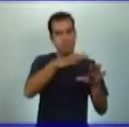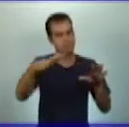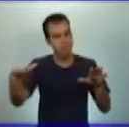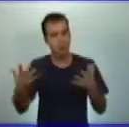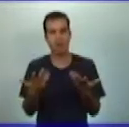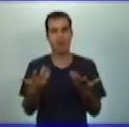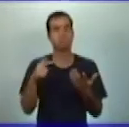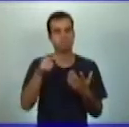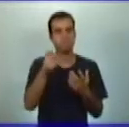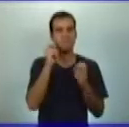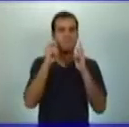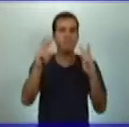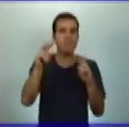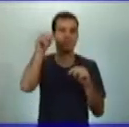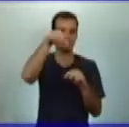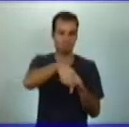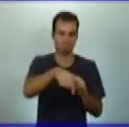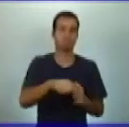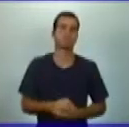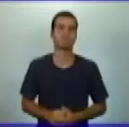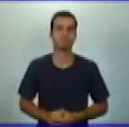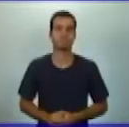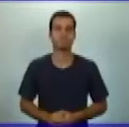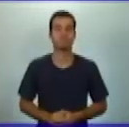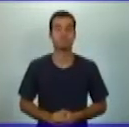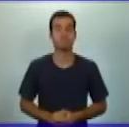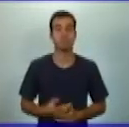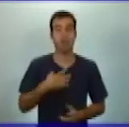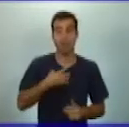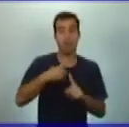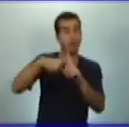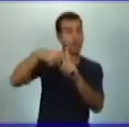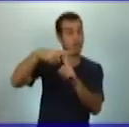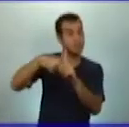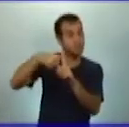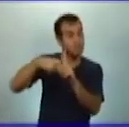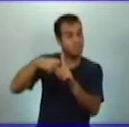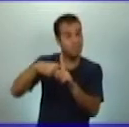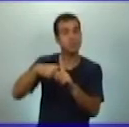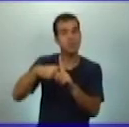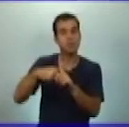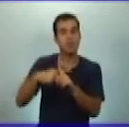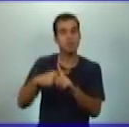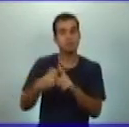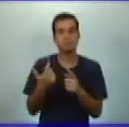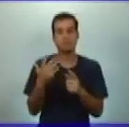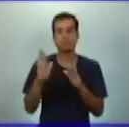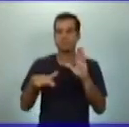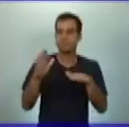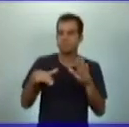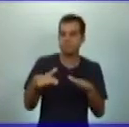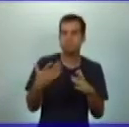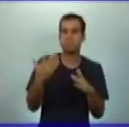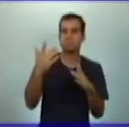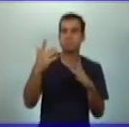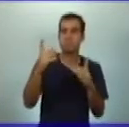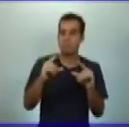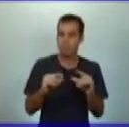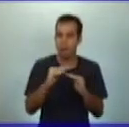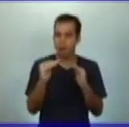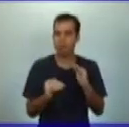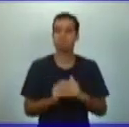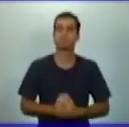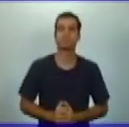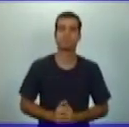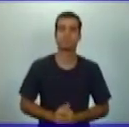También presentan temperaturas de fusión y temperaturas de ebullición relativamente bajas. Y quiero